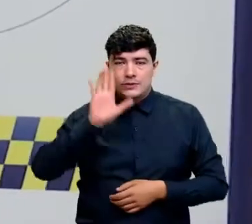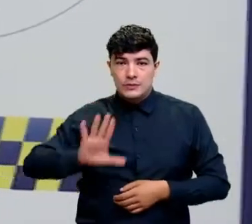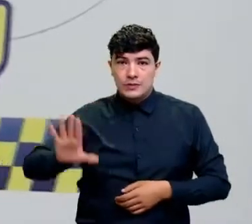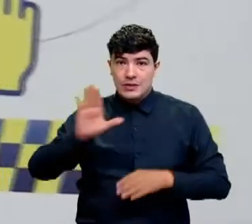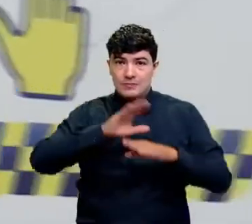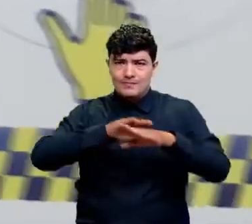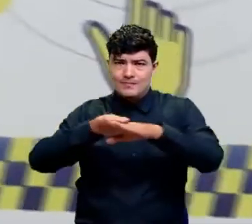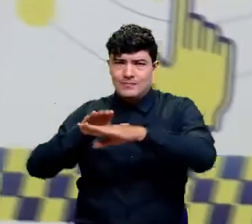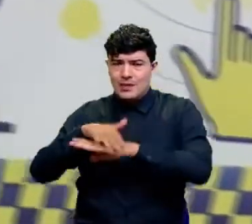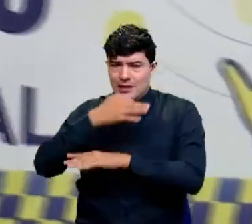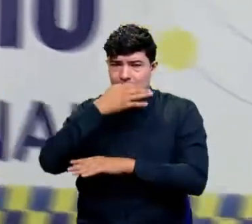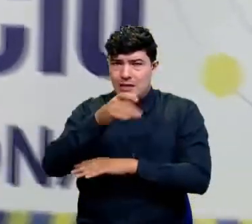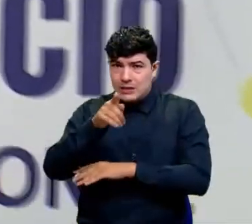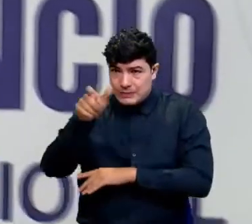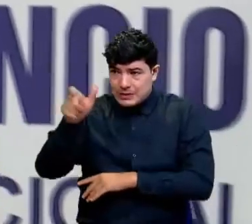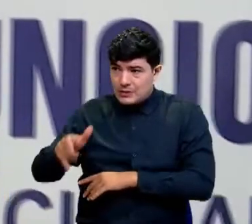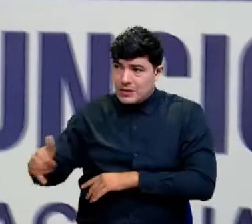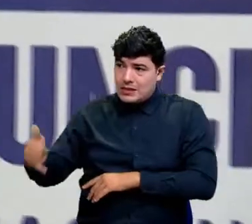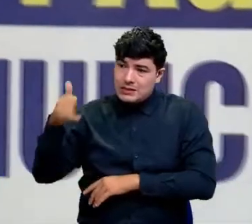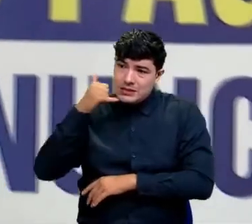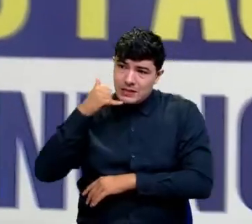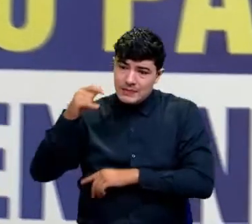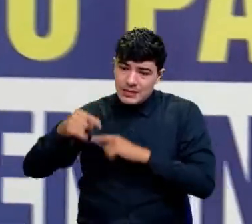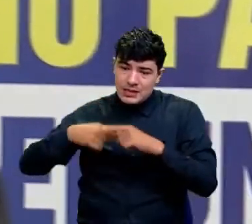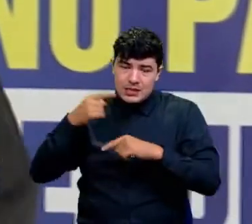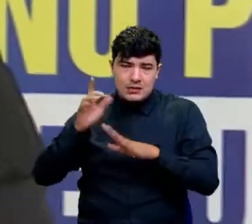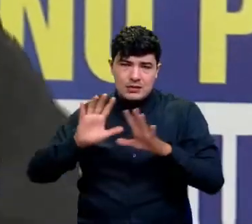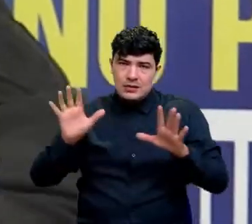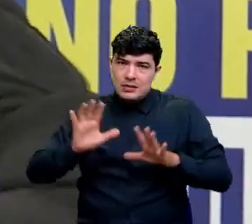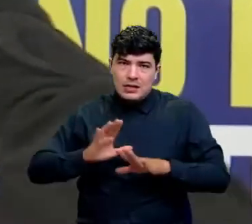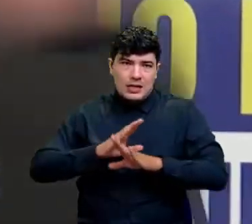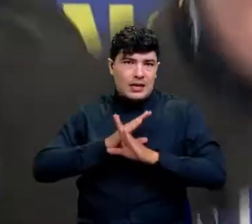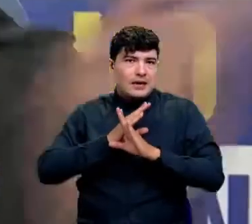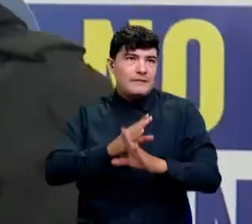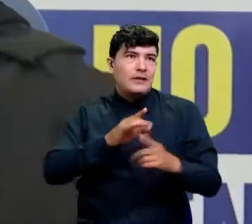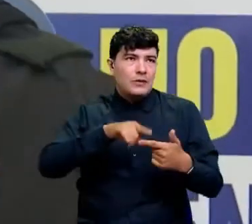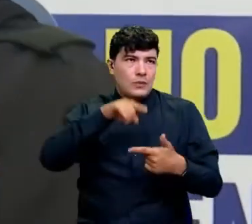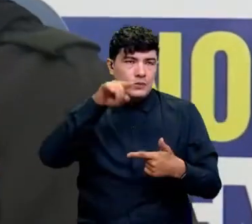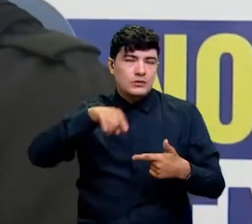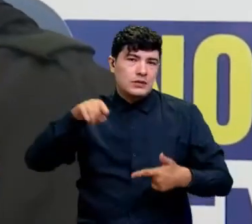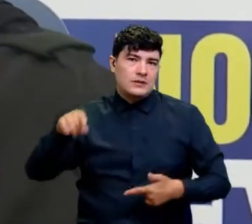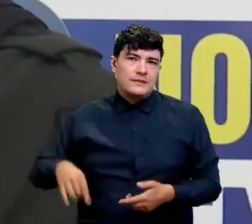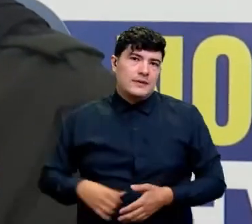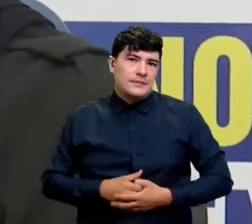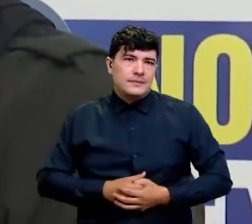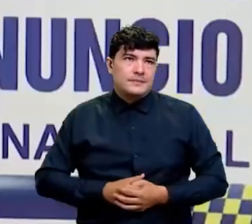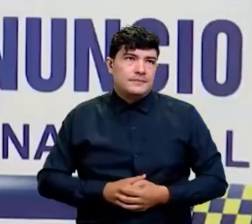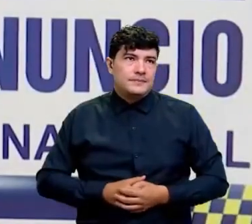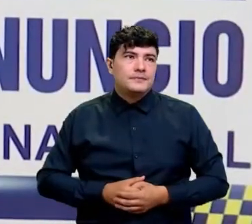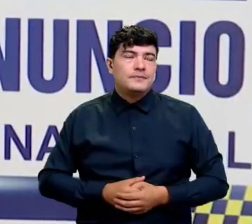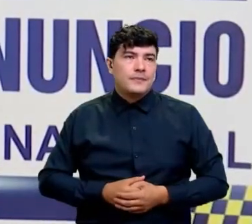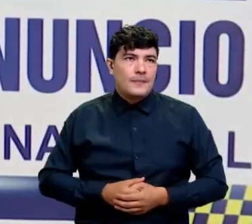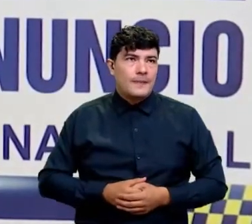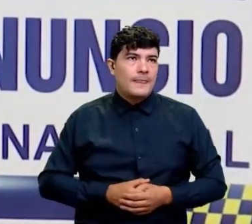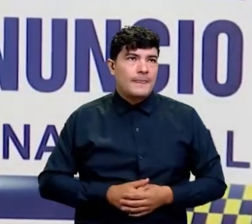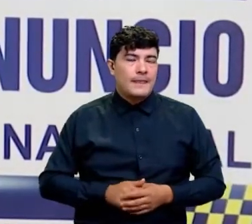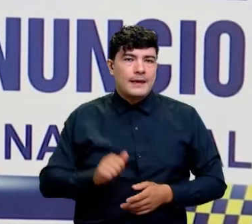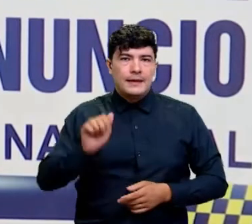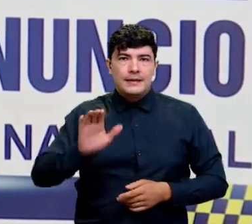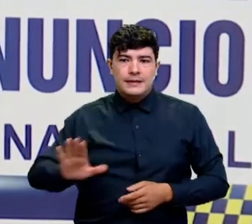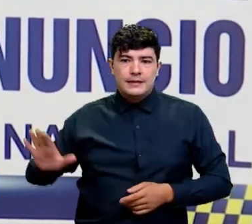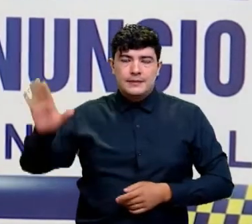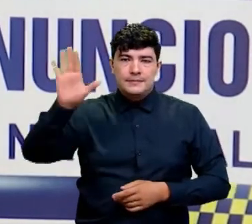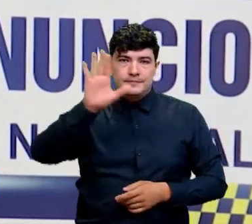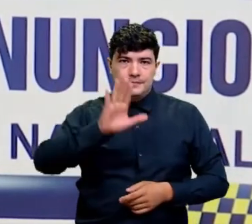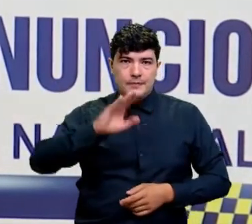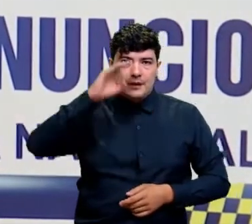denuncien cualquier caso de extorsión y continúen disminuyendo las cifras de estos delitos. Bueno, lo que atiende al Departamento de Policía